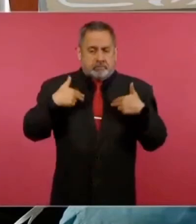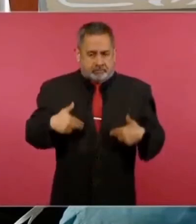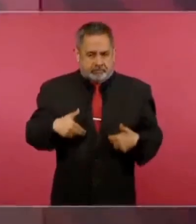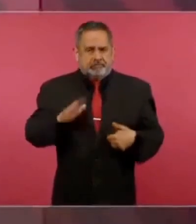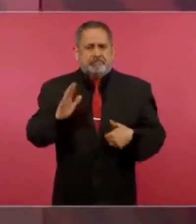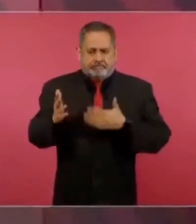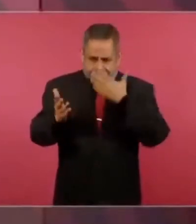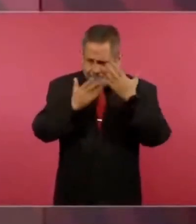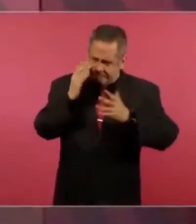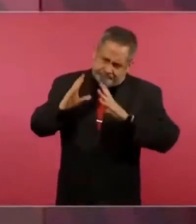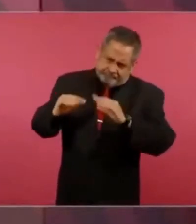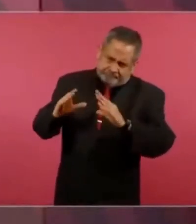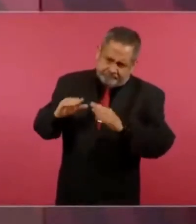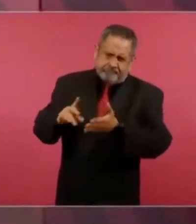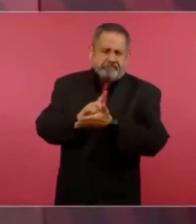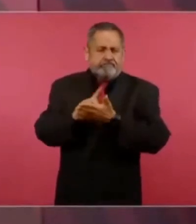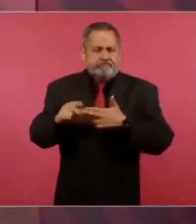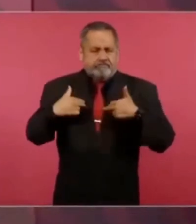que no se haga